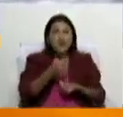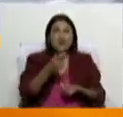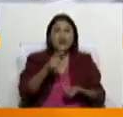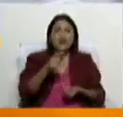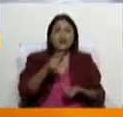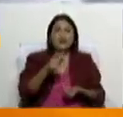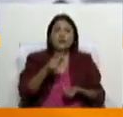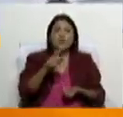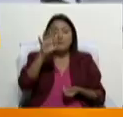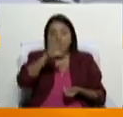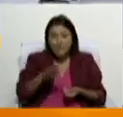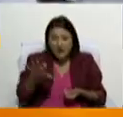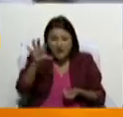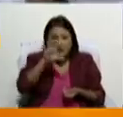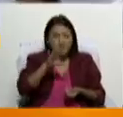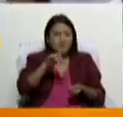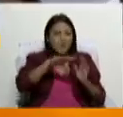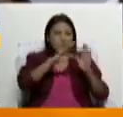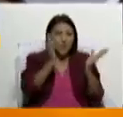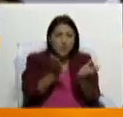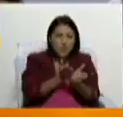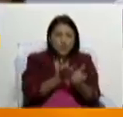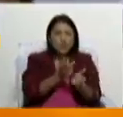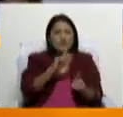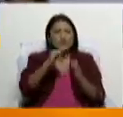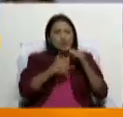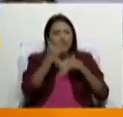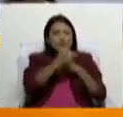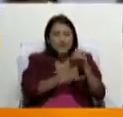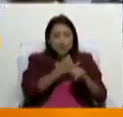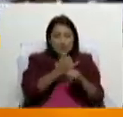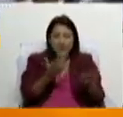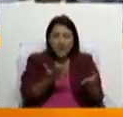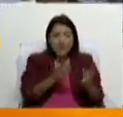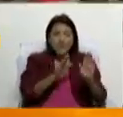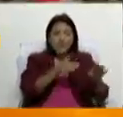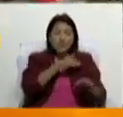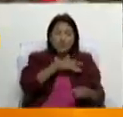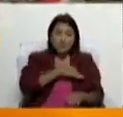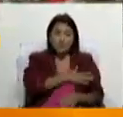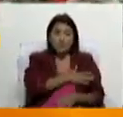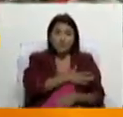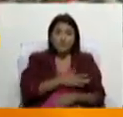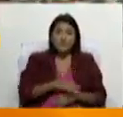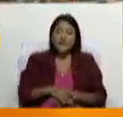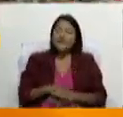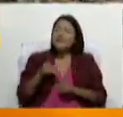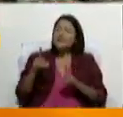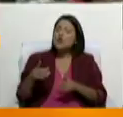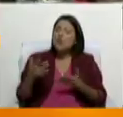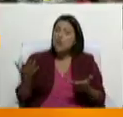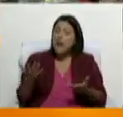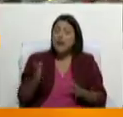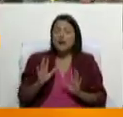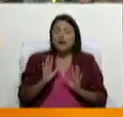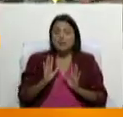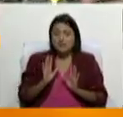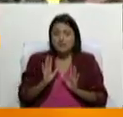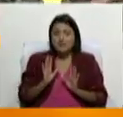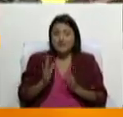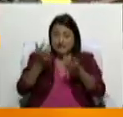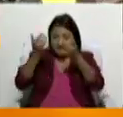internacional de inmediato acerca de lo que sucede en Palestina? Las decisiones que debe tomar la comunidad internacional